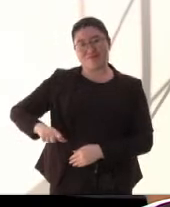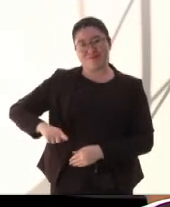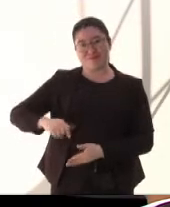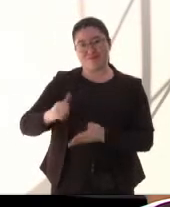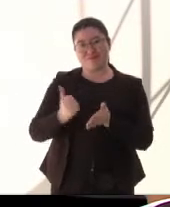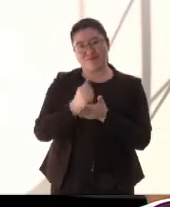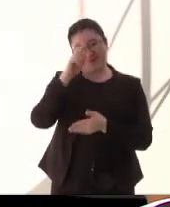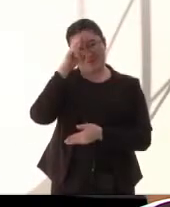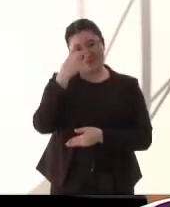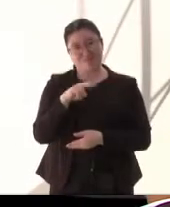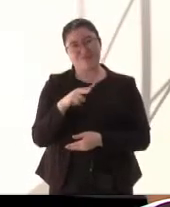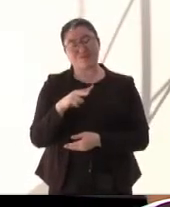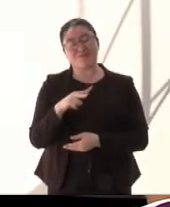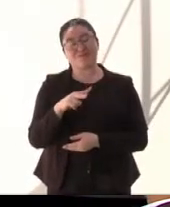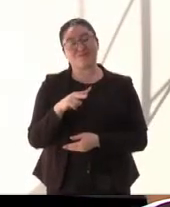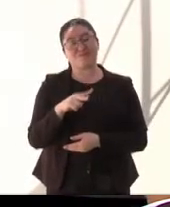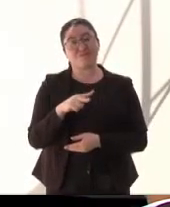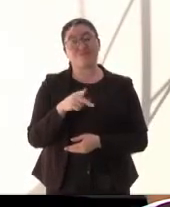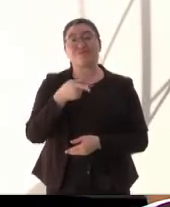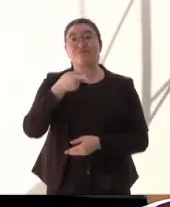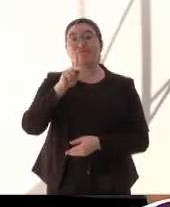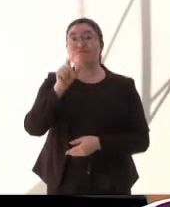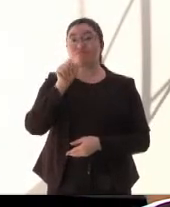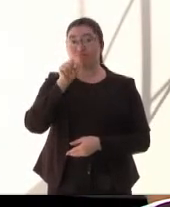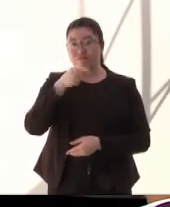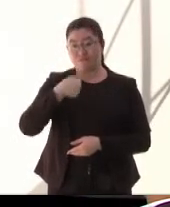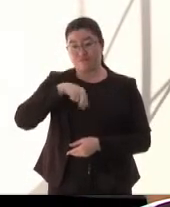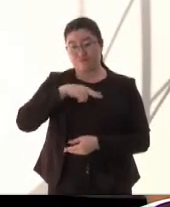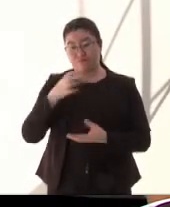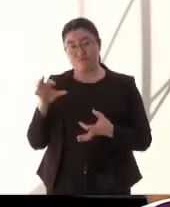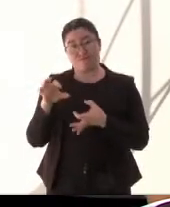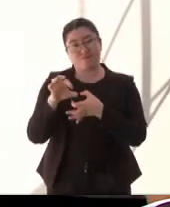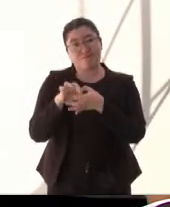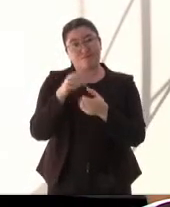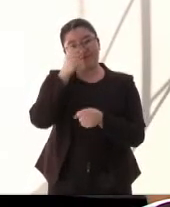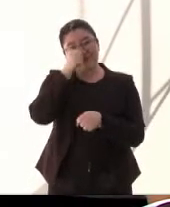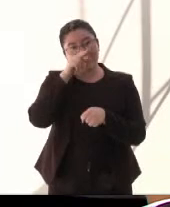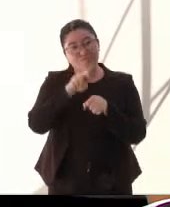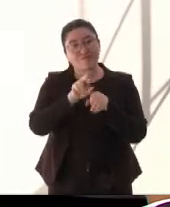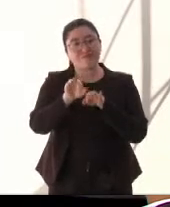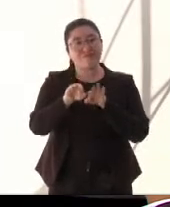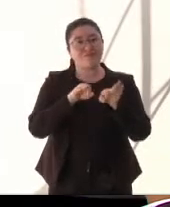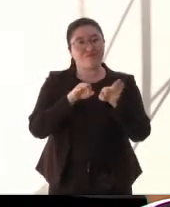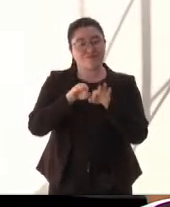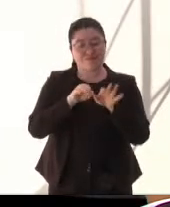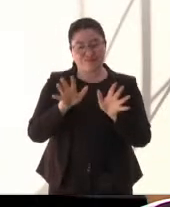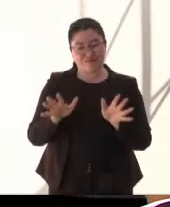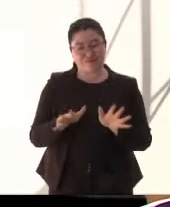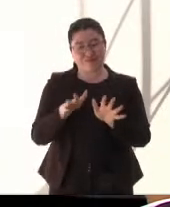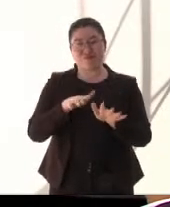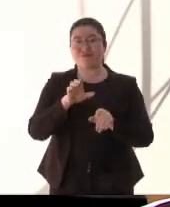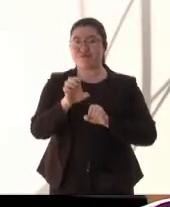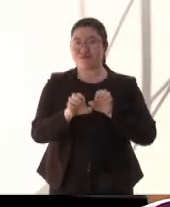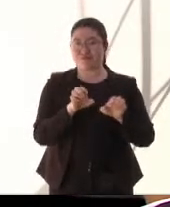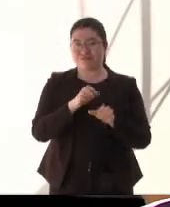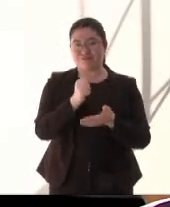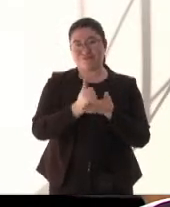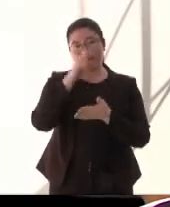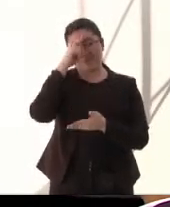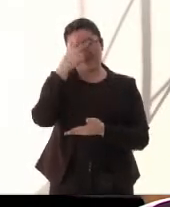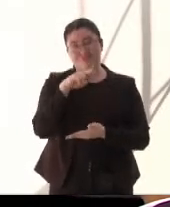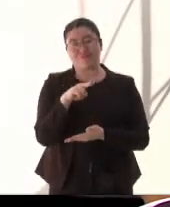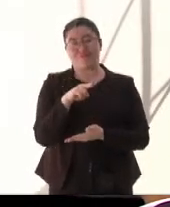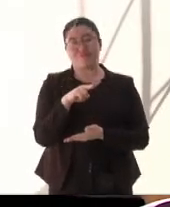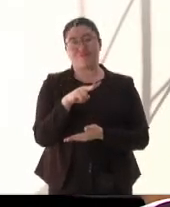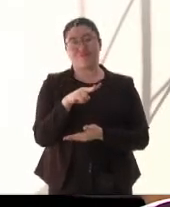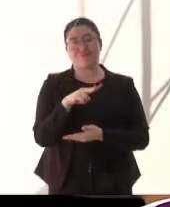México. Pero también nos vinculamos con la Secretaría de Trabajo y Fomento al Empleo de la Ciudad de México. Y,